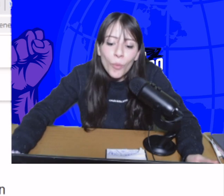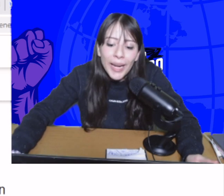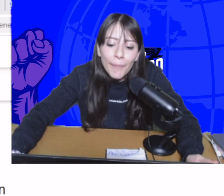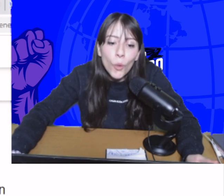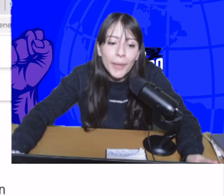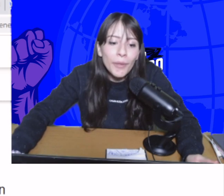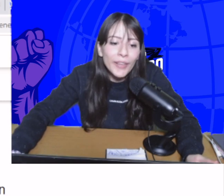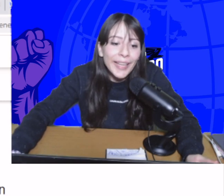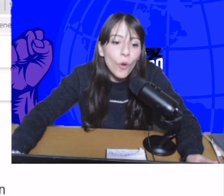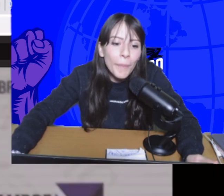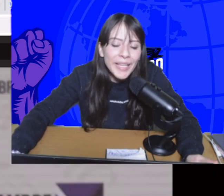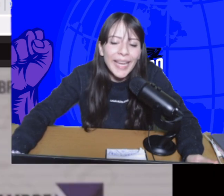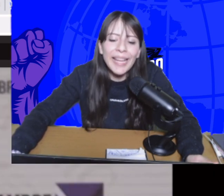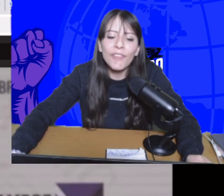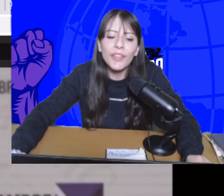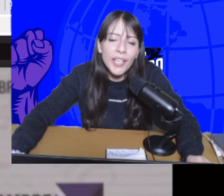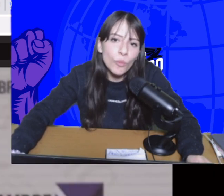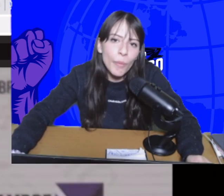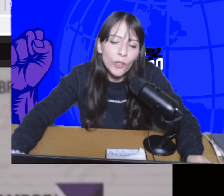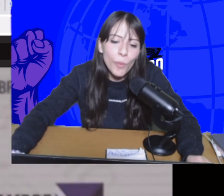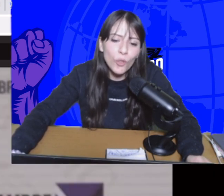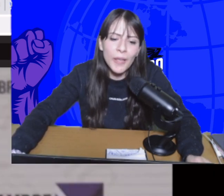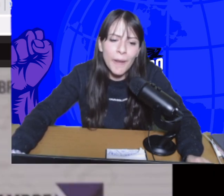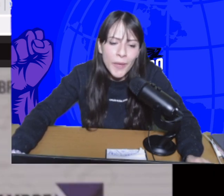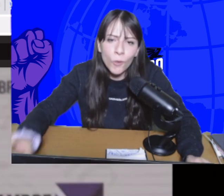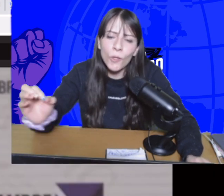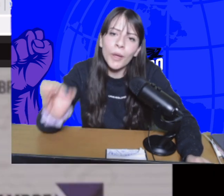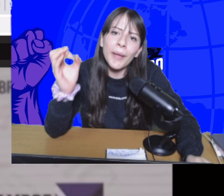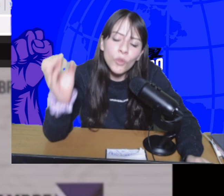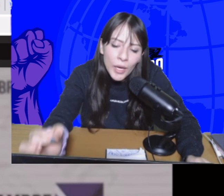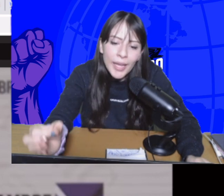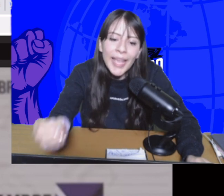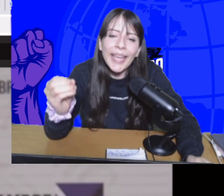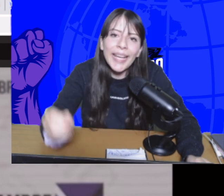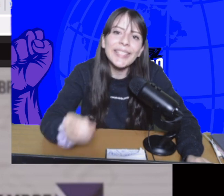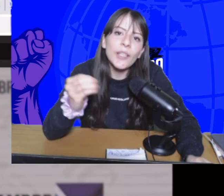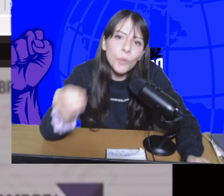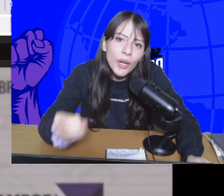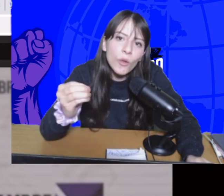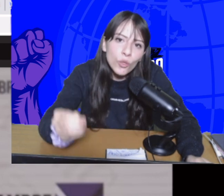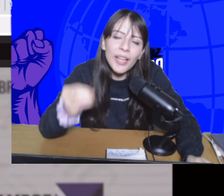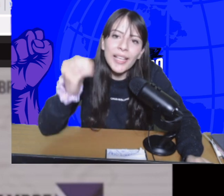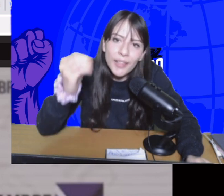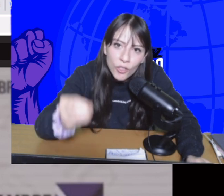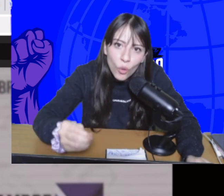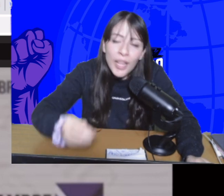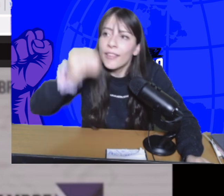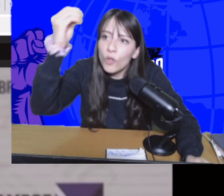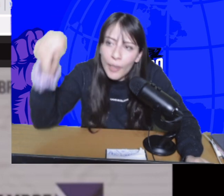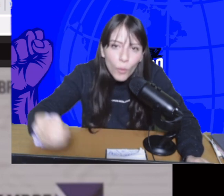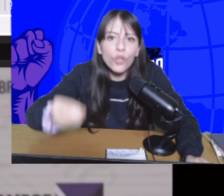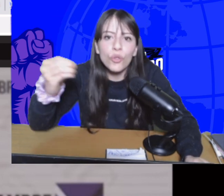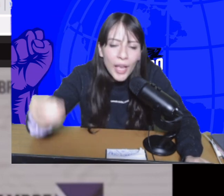vean cómo era la mancuerna perfecta con Peña, que la defendía en su momento por los señalamientos, y lo que más duele era que se desvió el recurso de la SEDESOL,